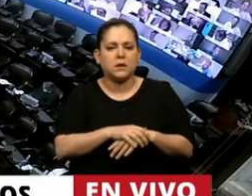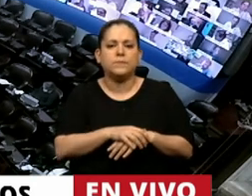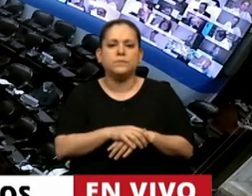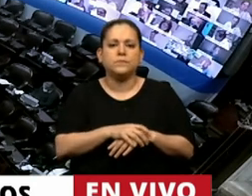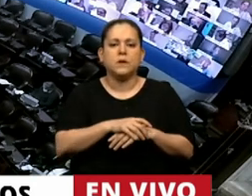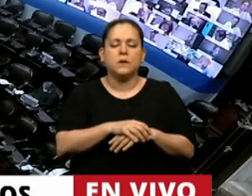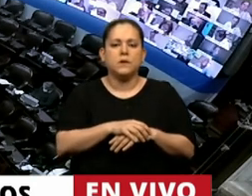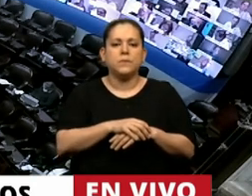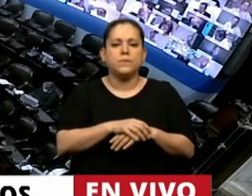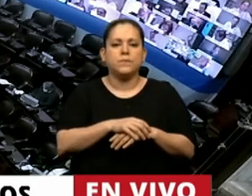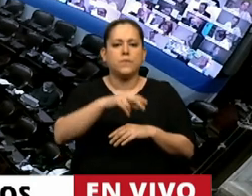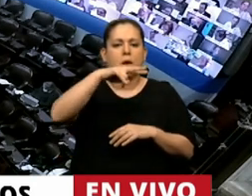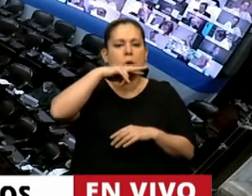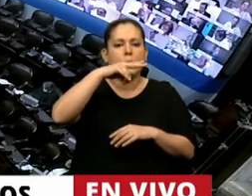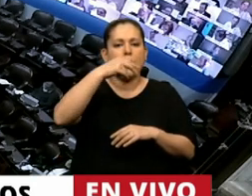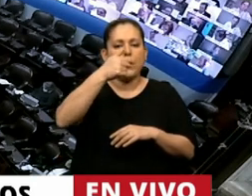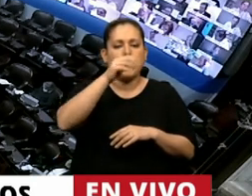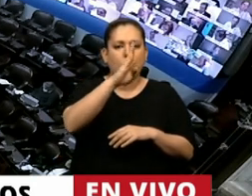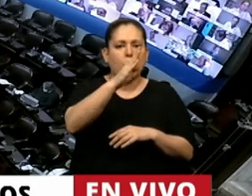respondieron Eduardo